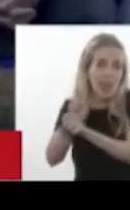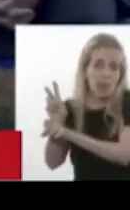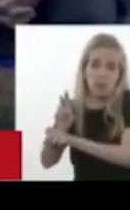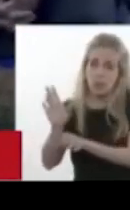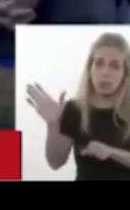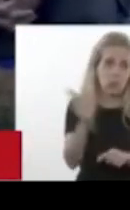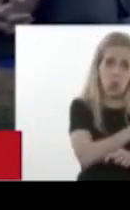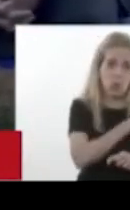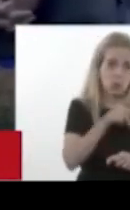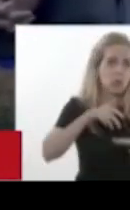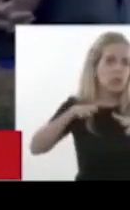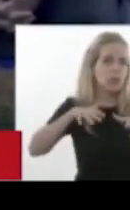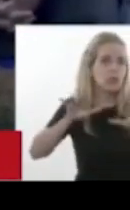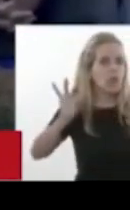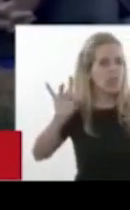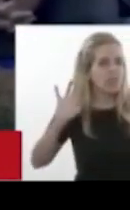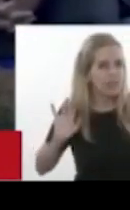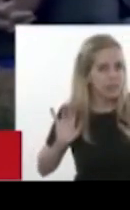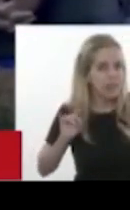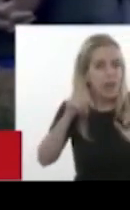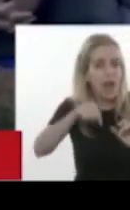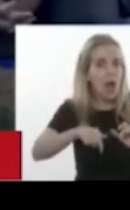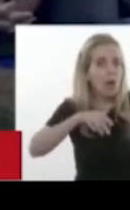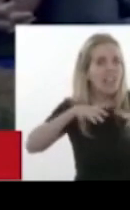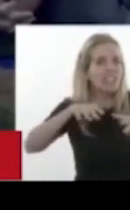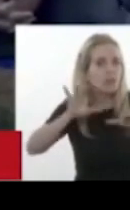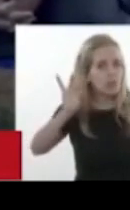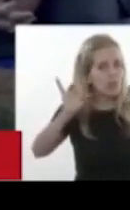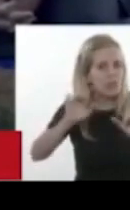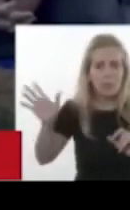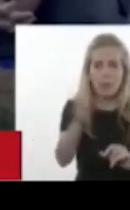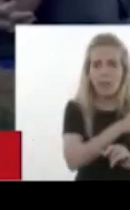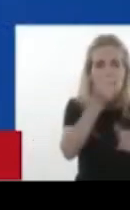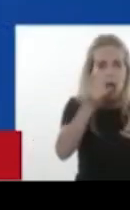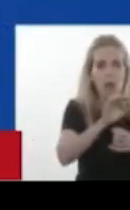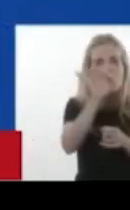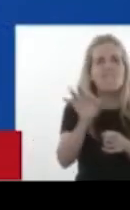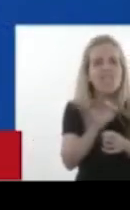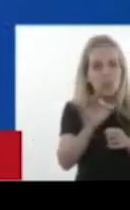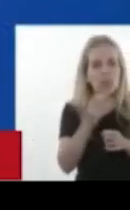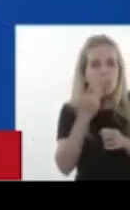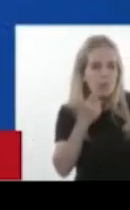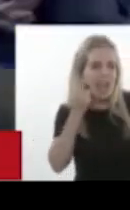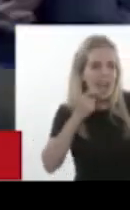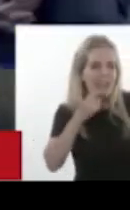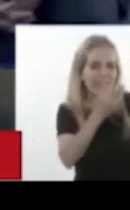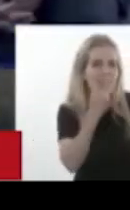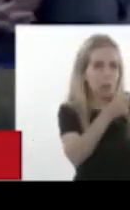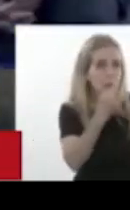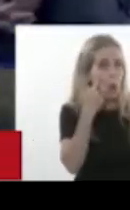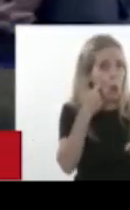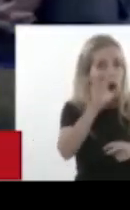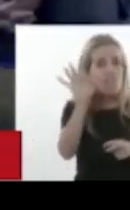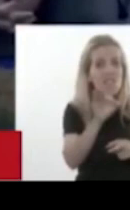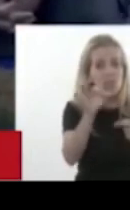tiempo difícil. Es un tiempo donde definitivamente hay un virus, como le gusta decir Axel, que el ojo humano no